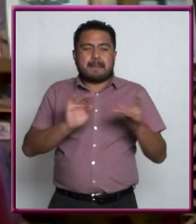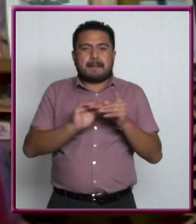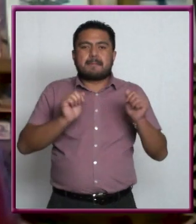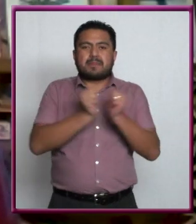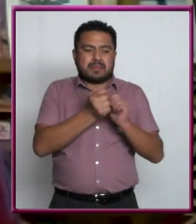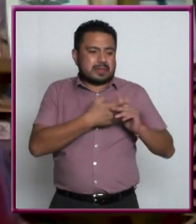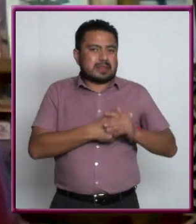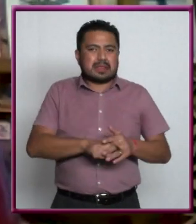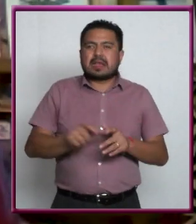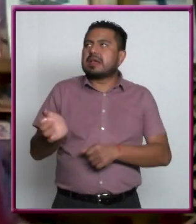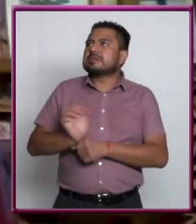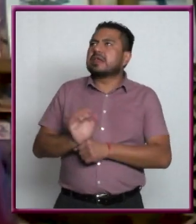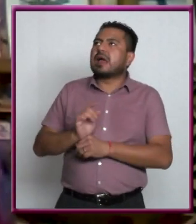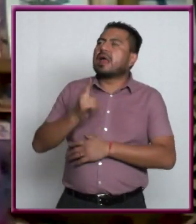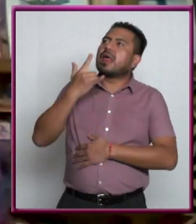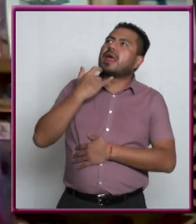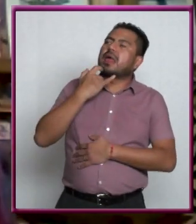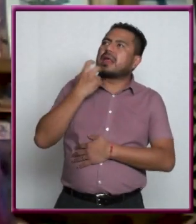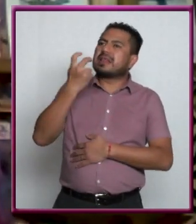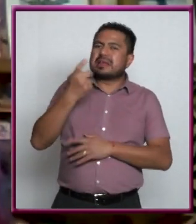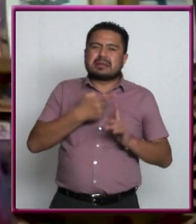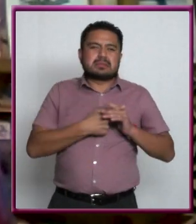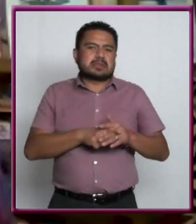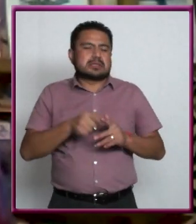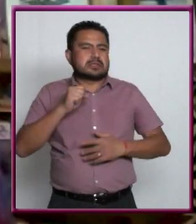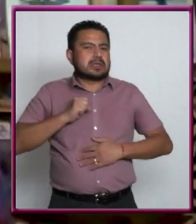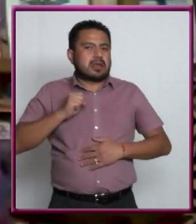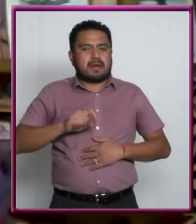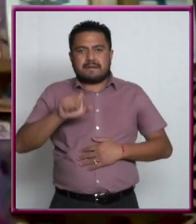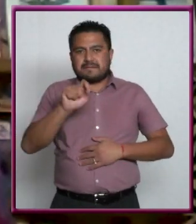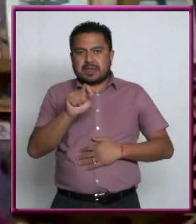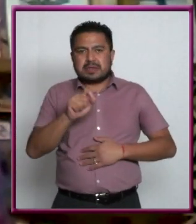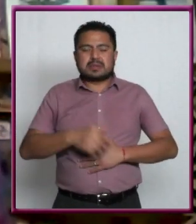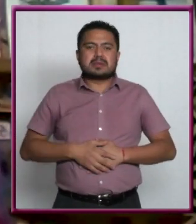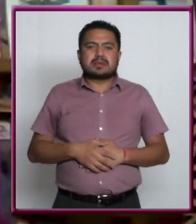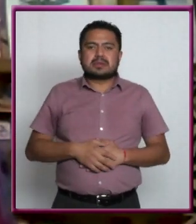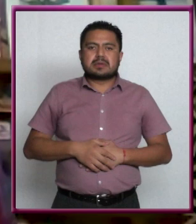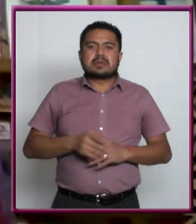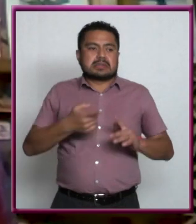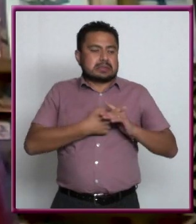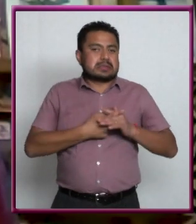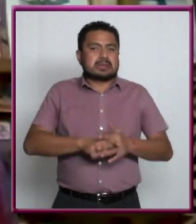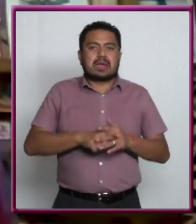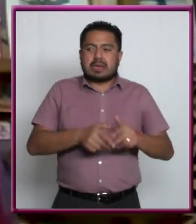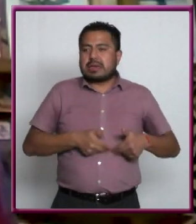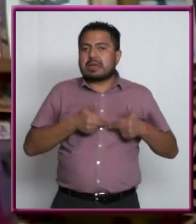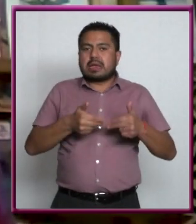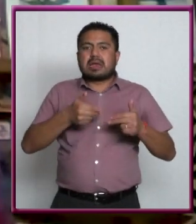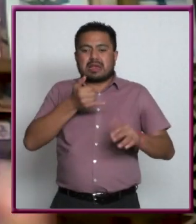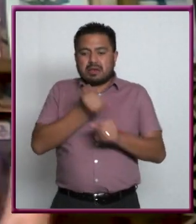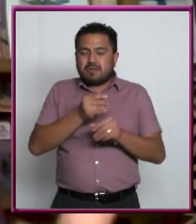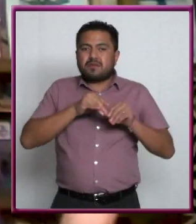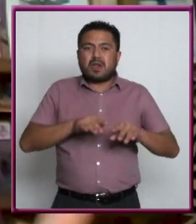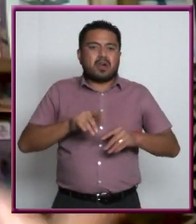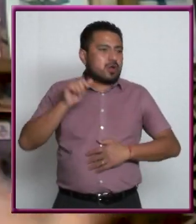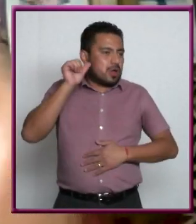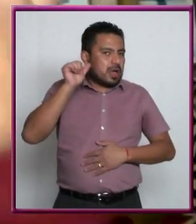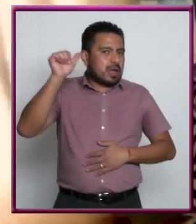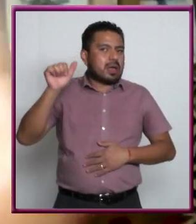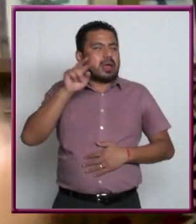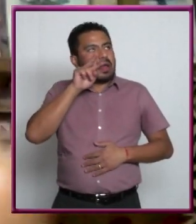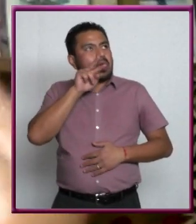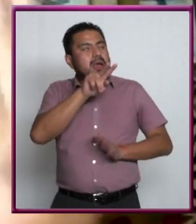digamos que con el inicio del cine a principios del siglo XX, se empieza a generar estos